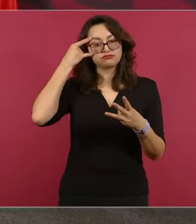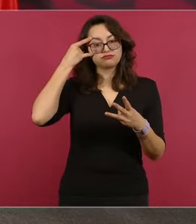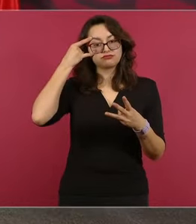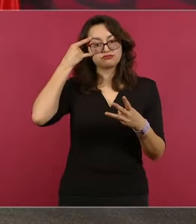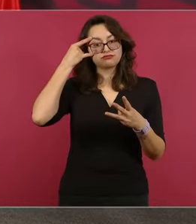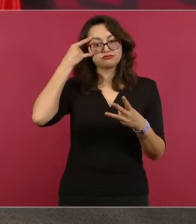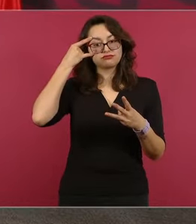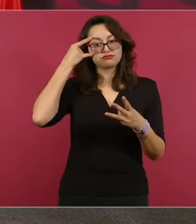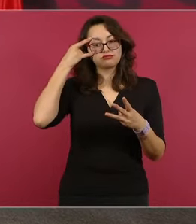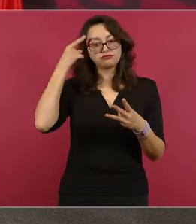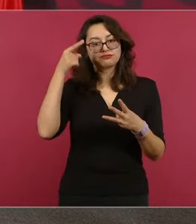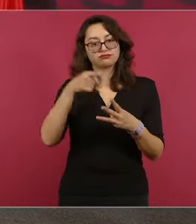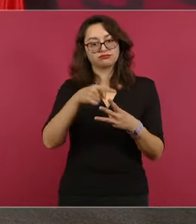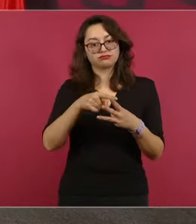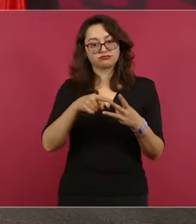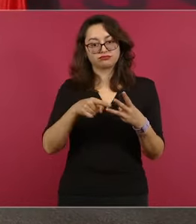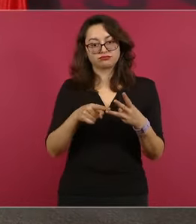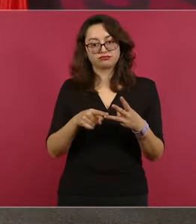y